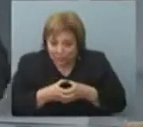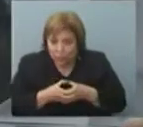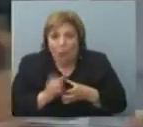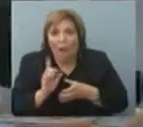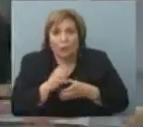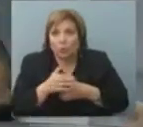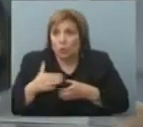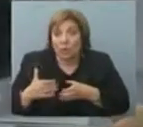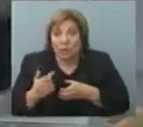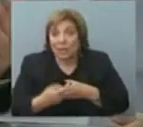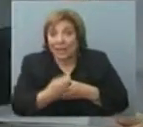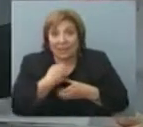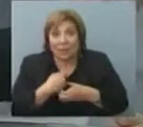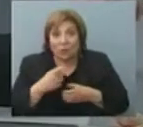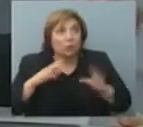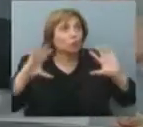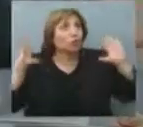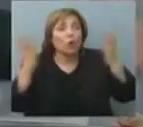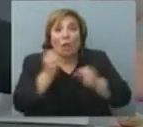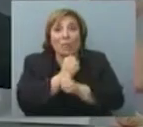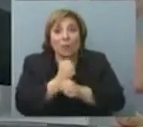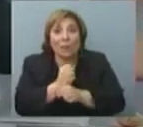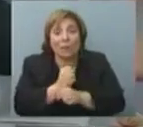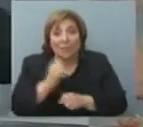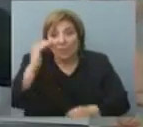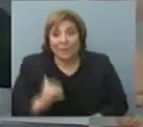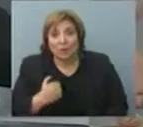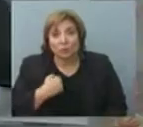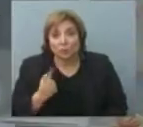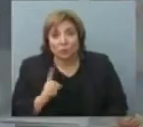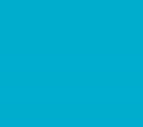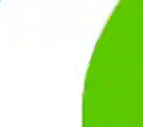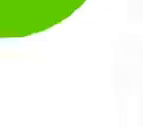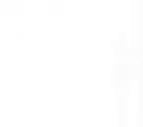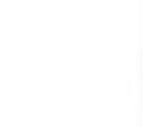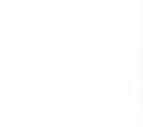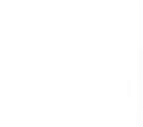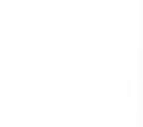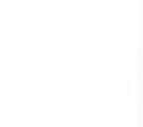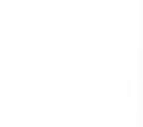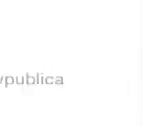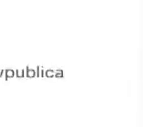Entonces no hemos todo el país aprobado menos nosotros no nos animamos a probar